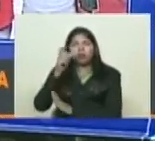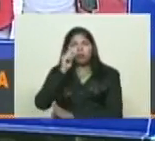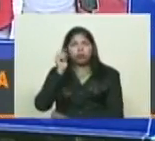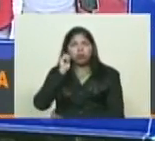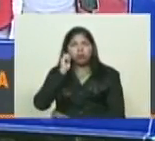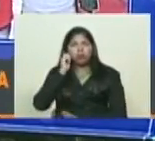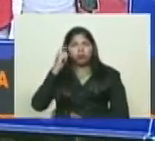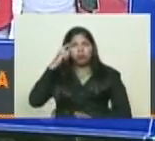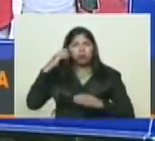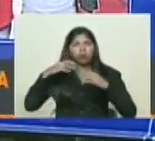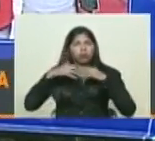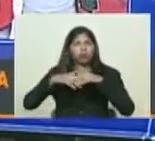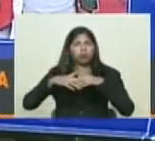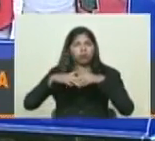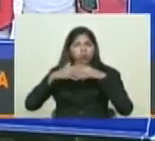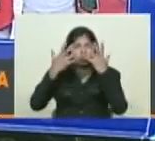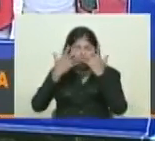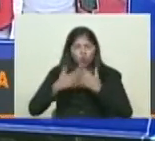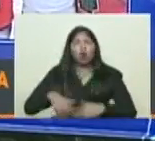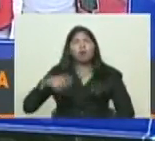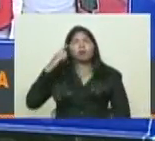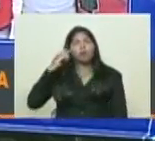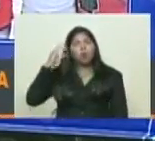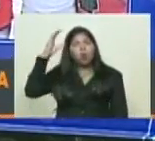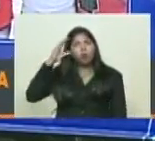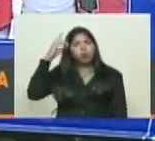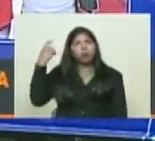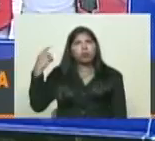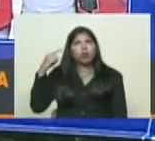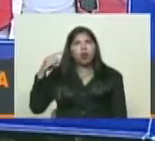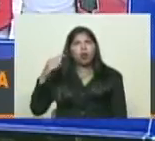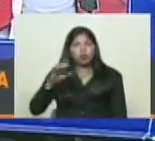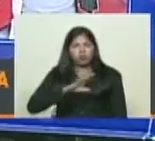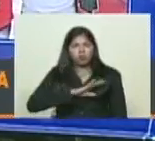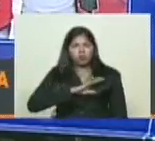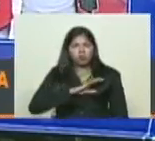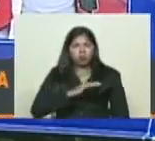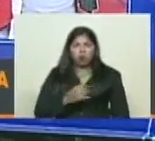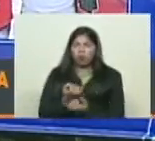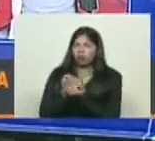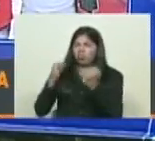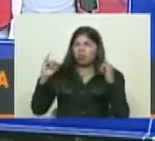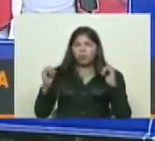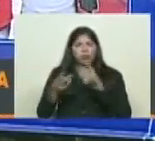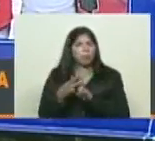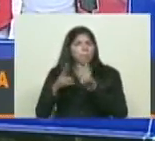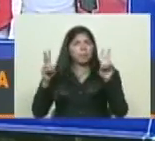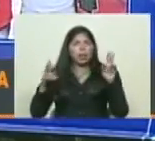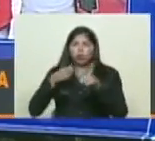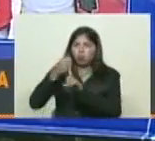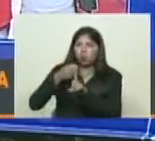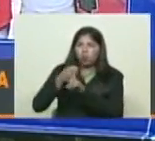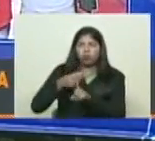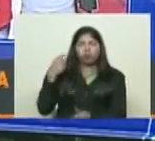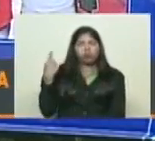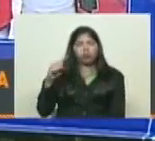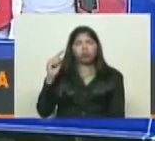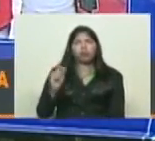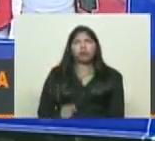forjados al calor del combate por la independencia, por la soberanía, por la paz, por la patria.